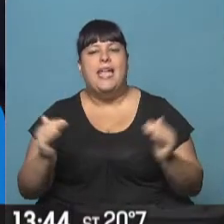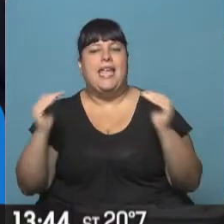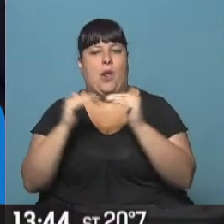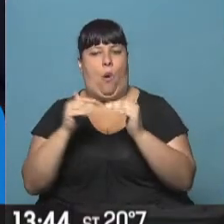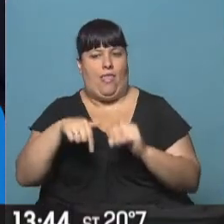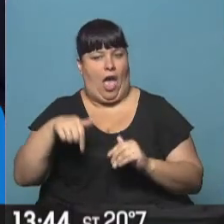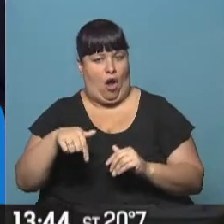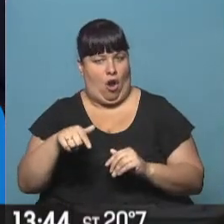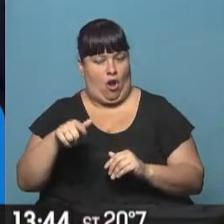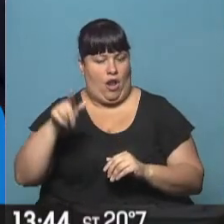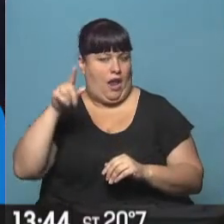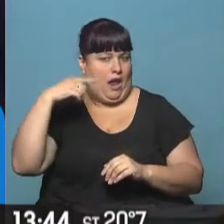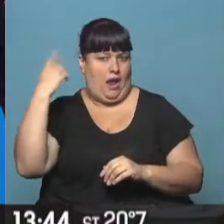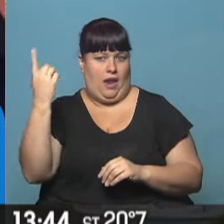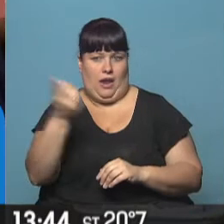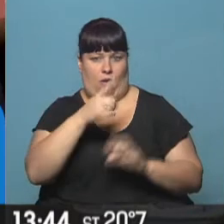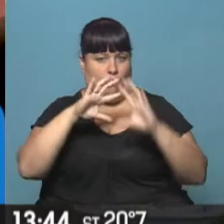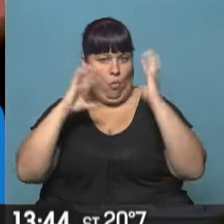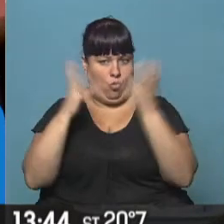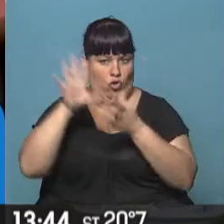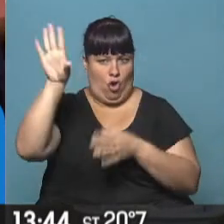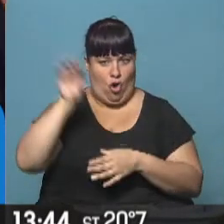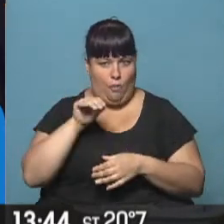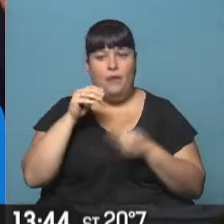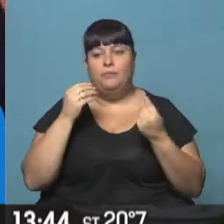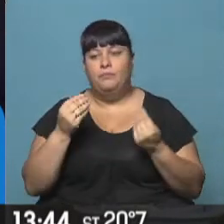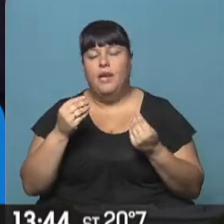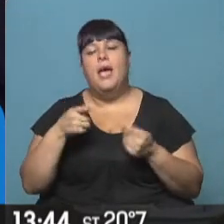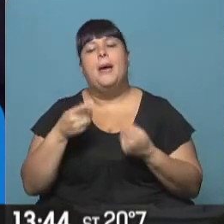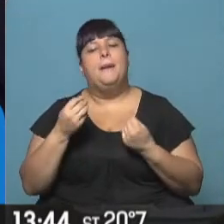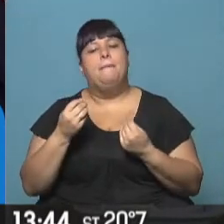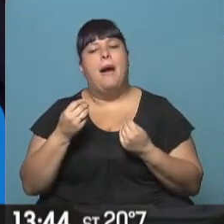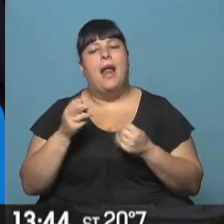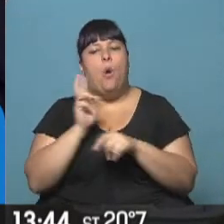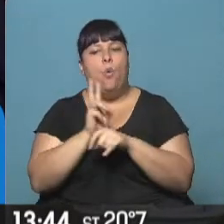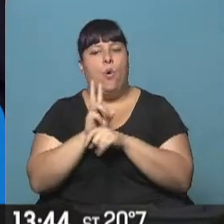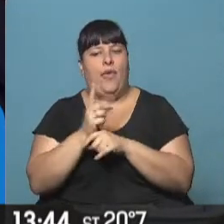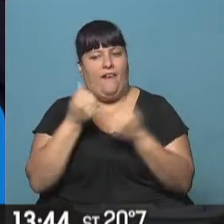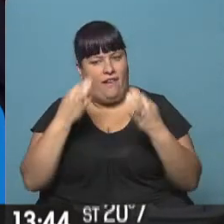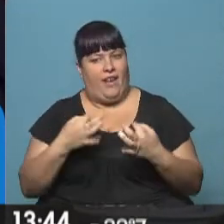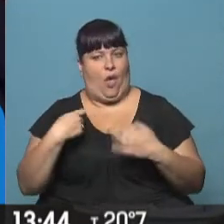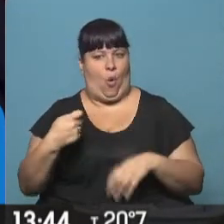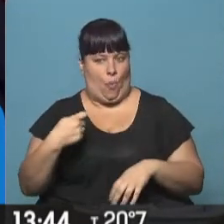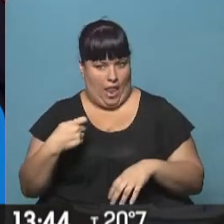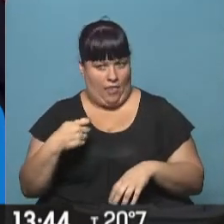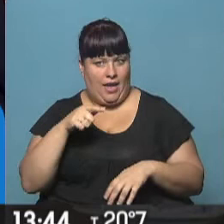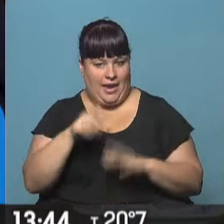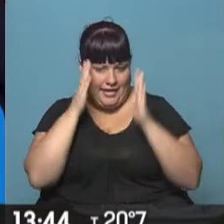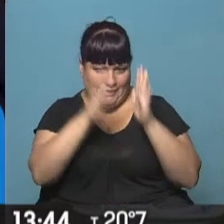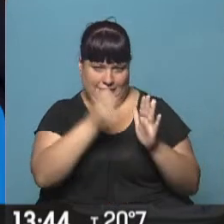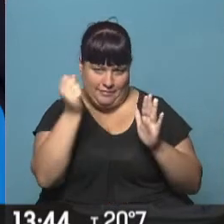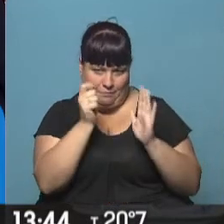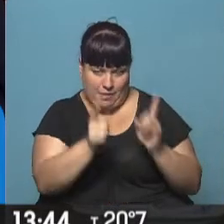al que existe en todo el mundo, que tiende a preservar el valor real de las jubilaciones, y ese es nuestro